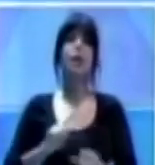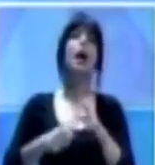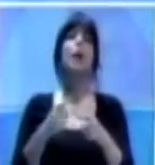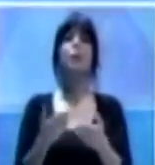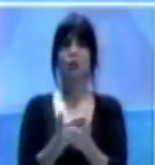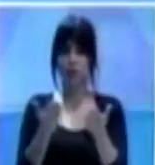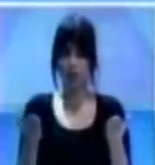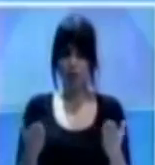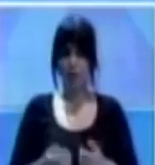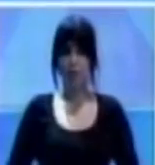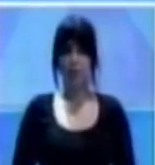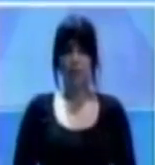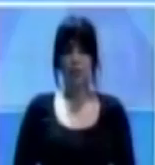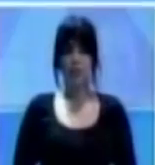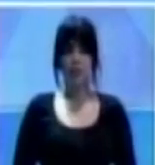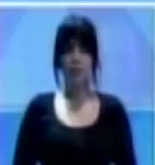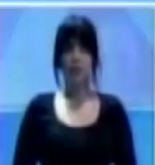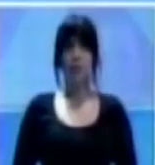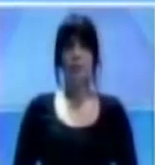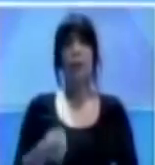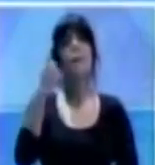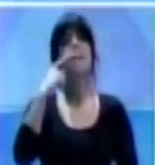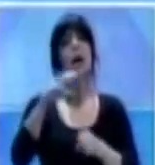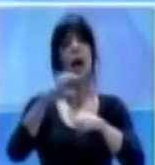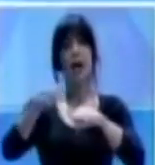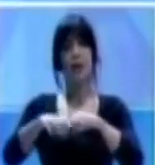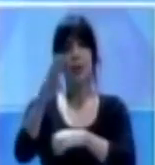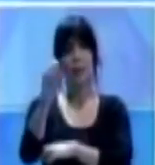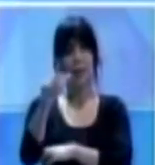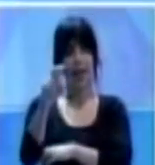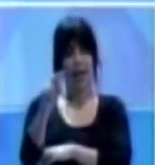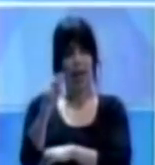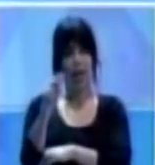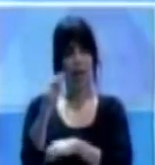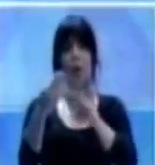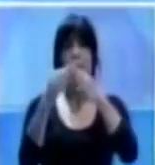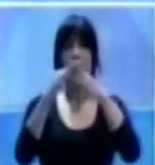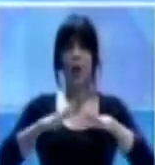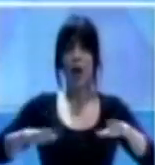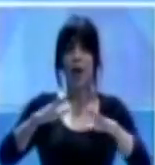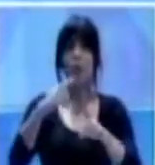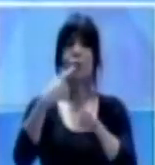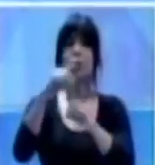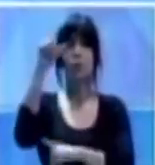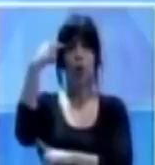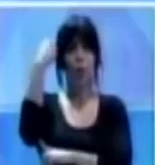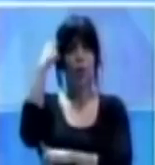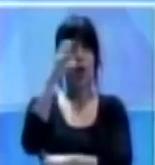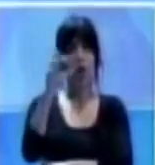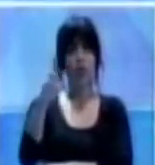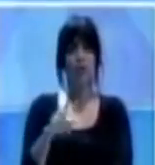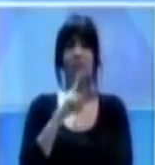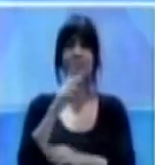Amigas y amigos, es para el Cantón de Belén, el pueblo y el gobierno de Costa Rica,